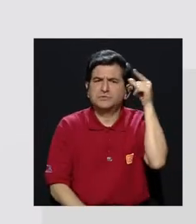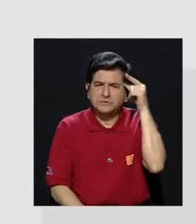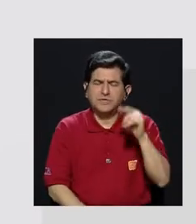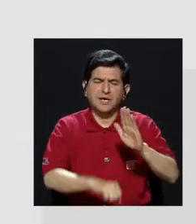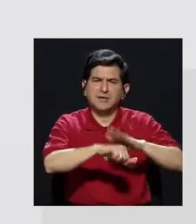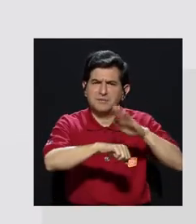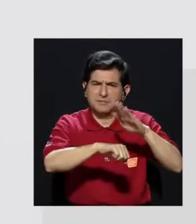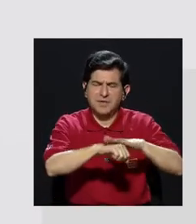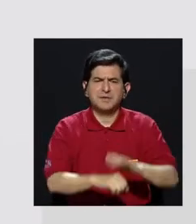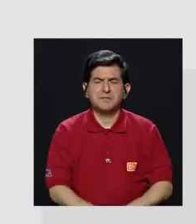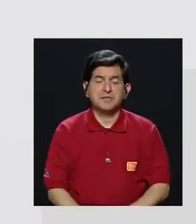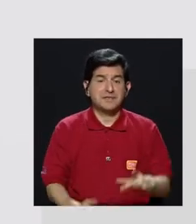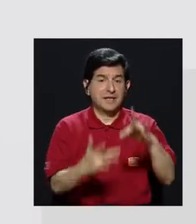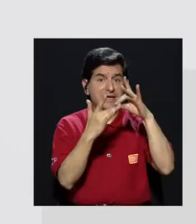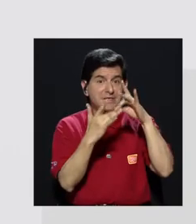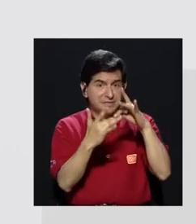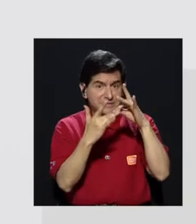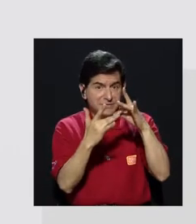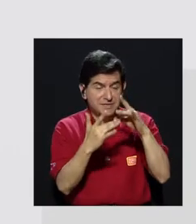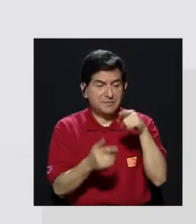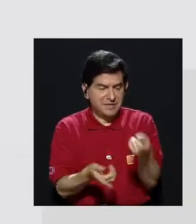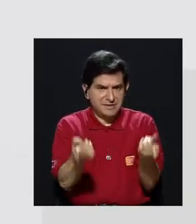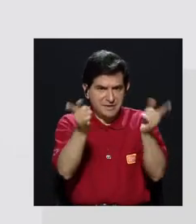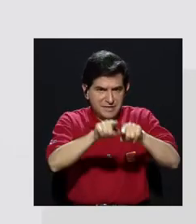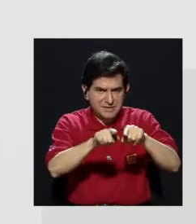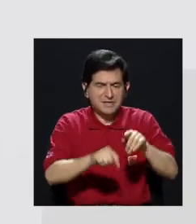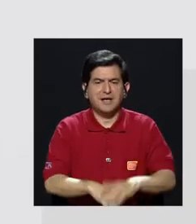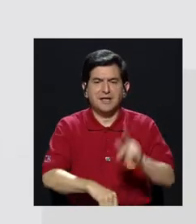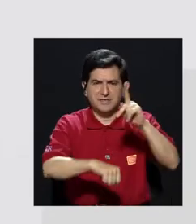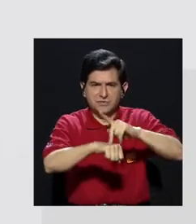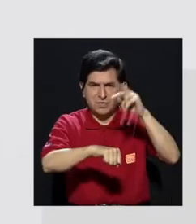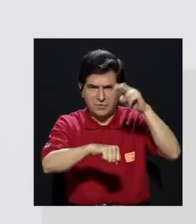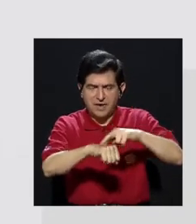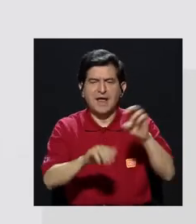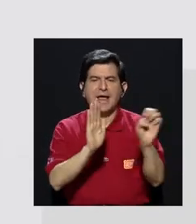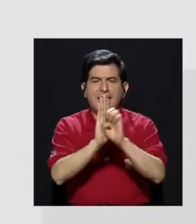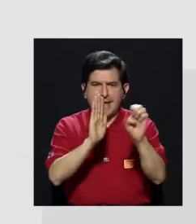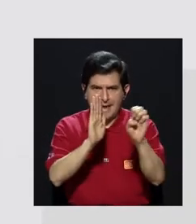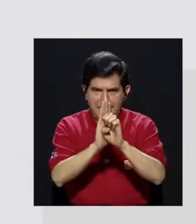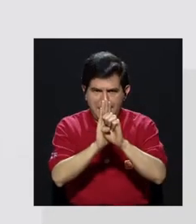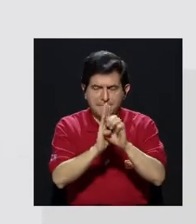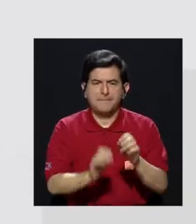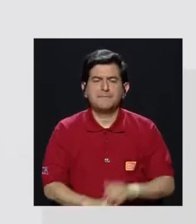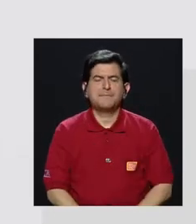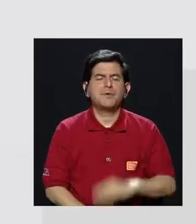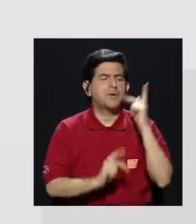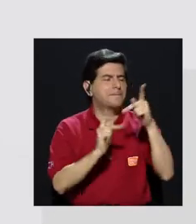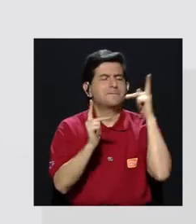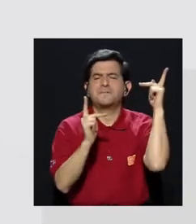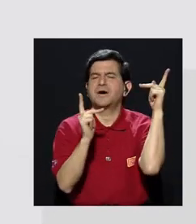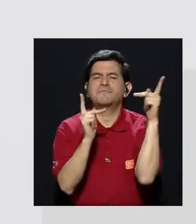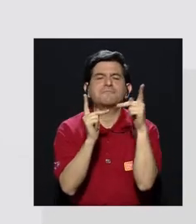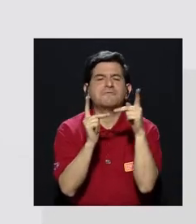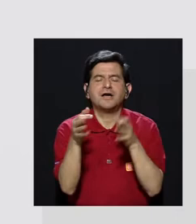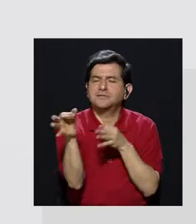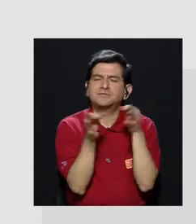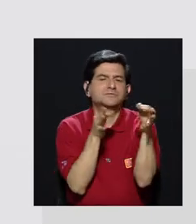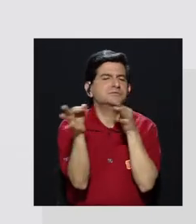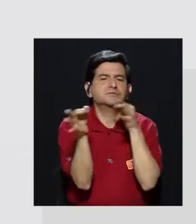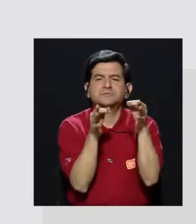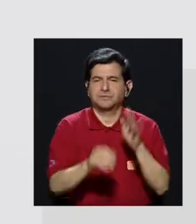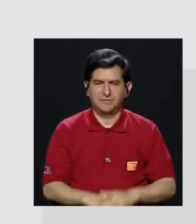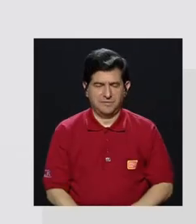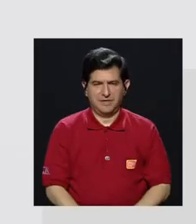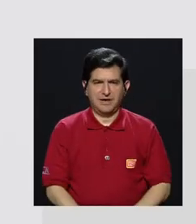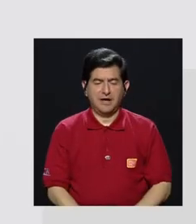nos permite y particularmente la bomba hoy día en puerto rico es un ejemplo perfecto para explicar